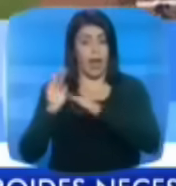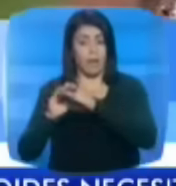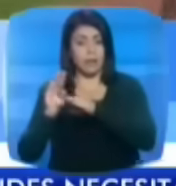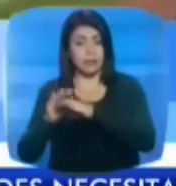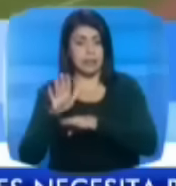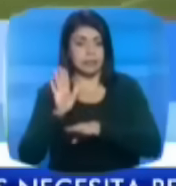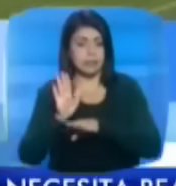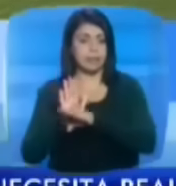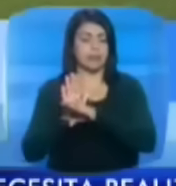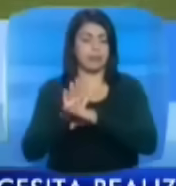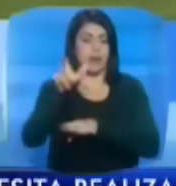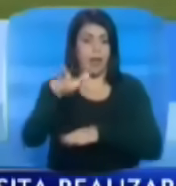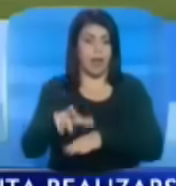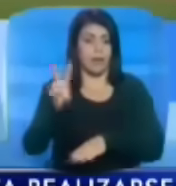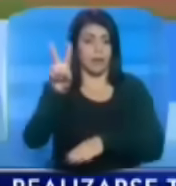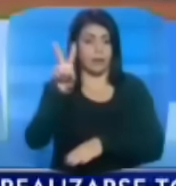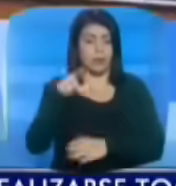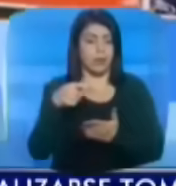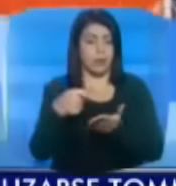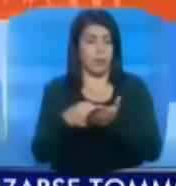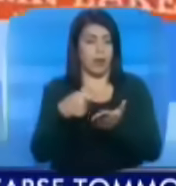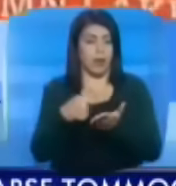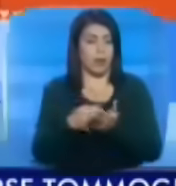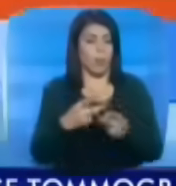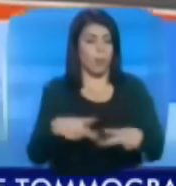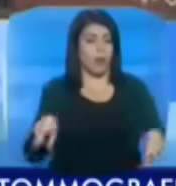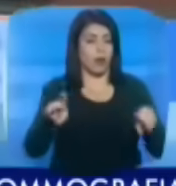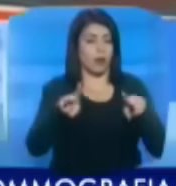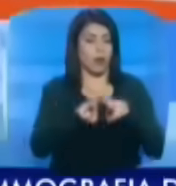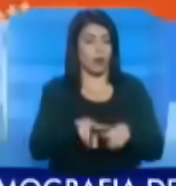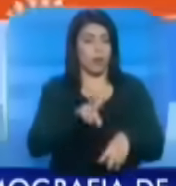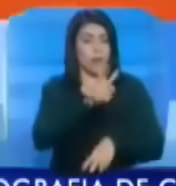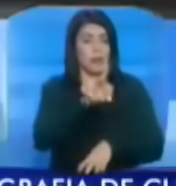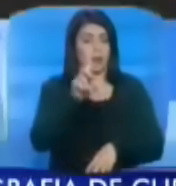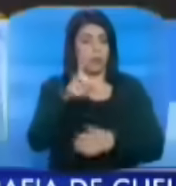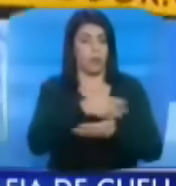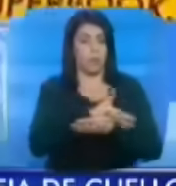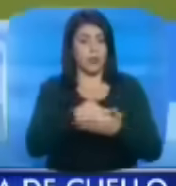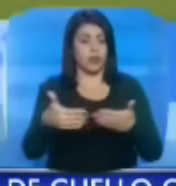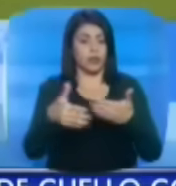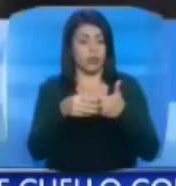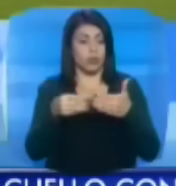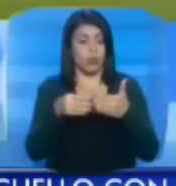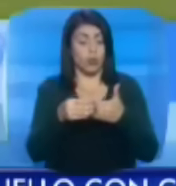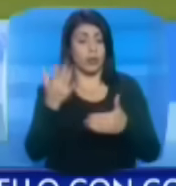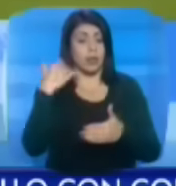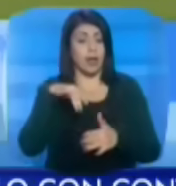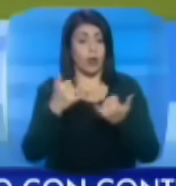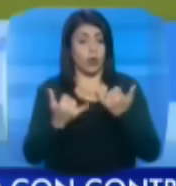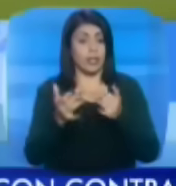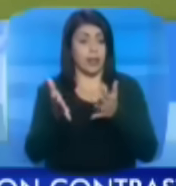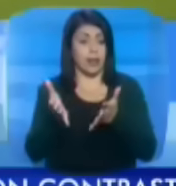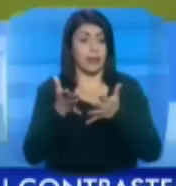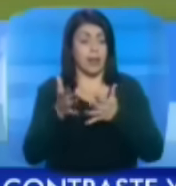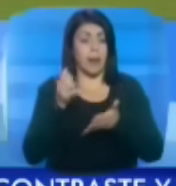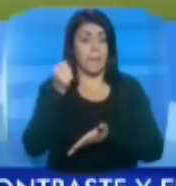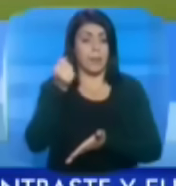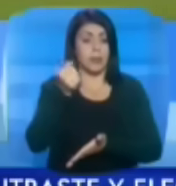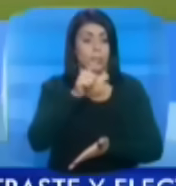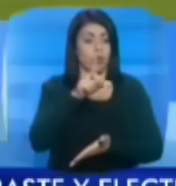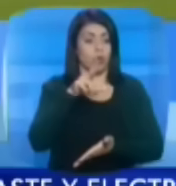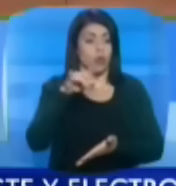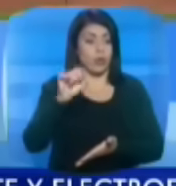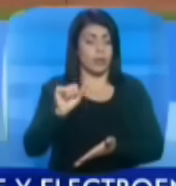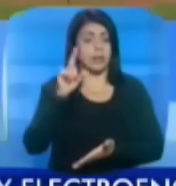para retener al margariteño con una oferta calificada con un valor de 21 millones de dólares. El reciente ganador del premio Luis